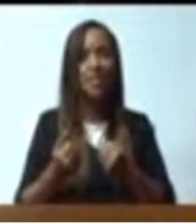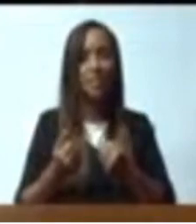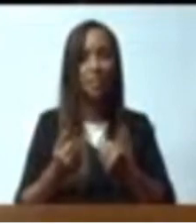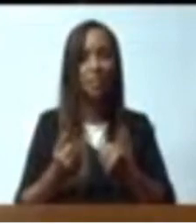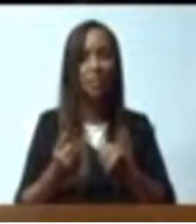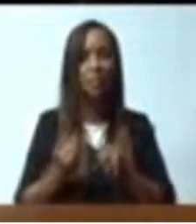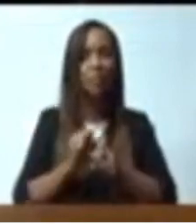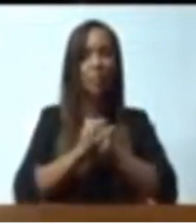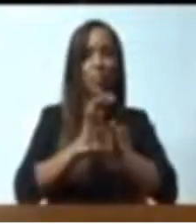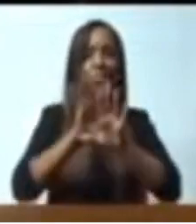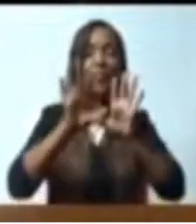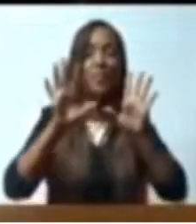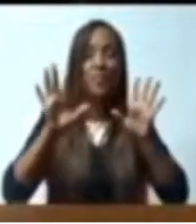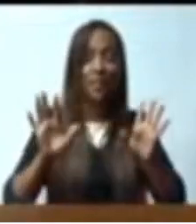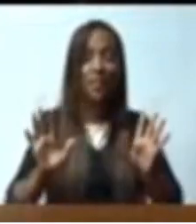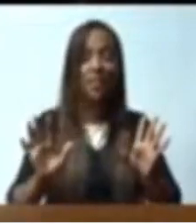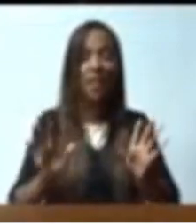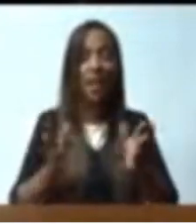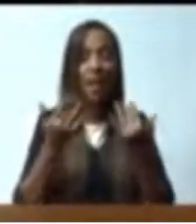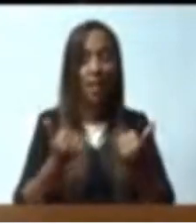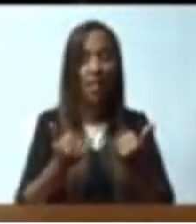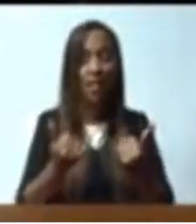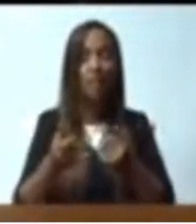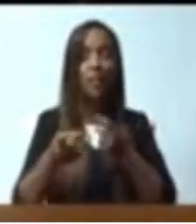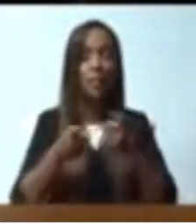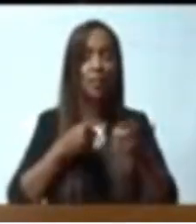El cuchicheo continúa todavía por allá,